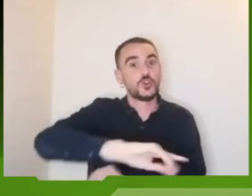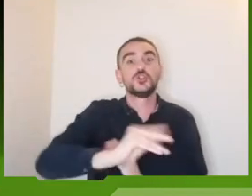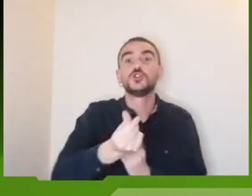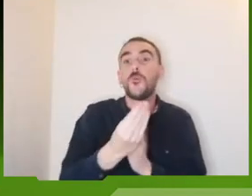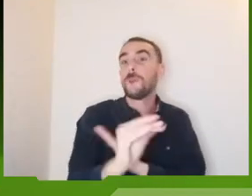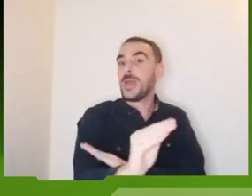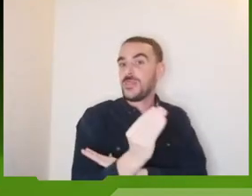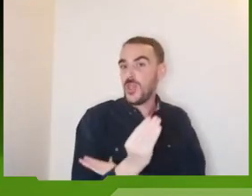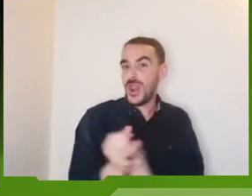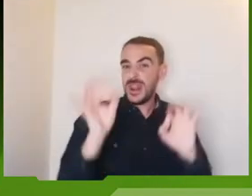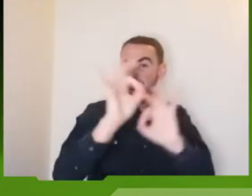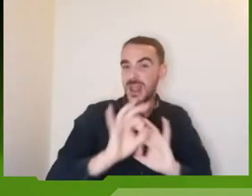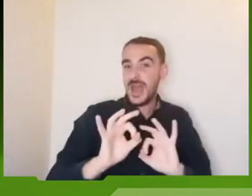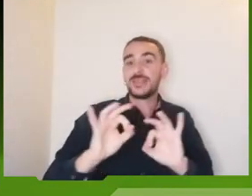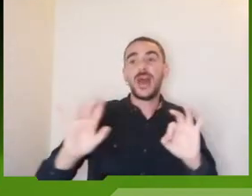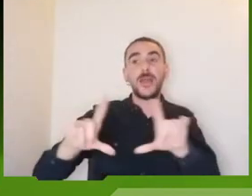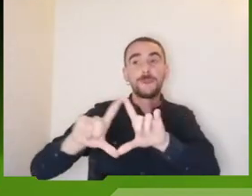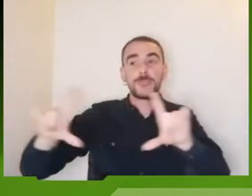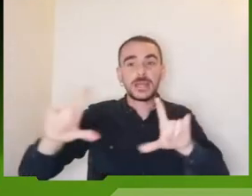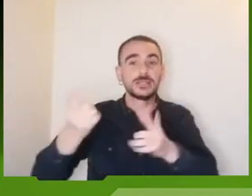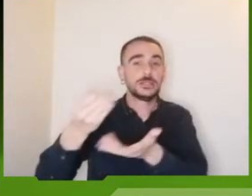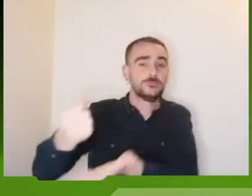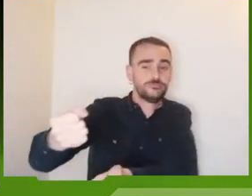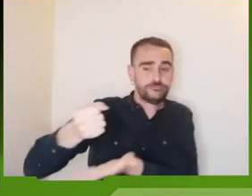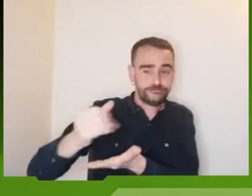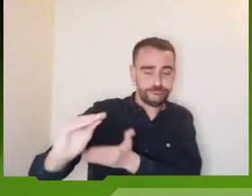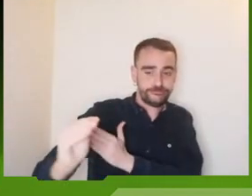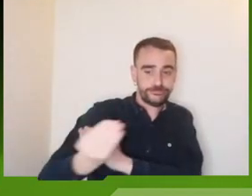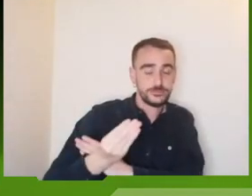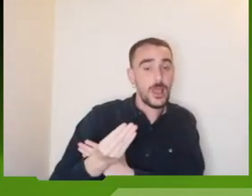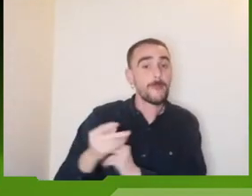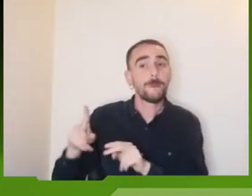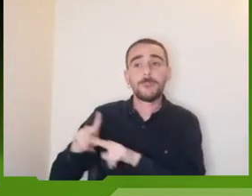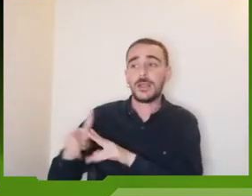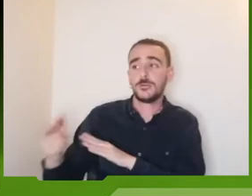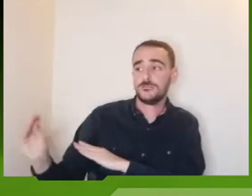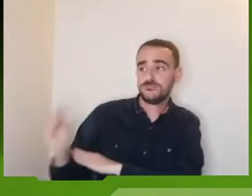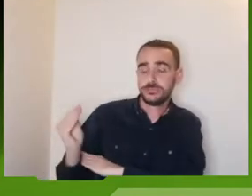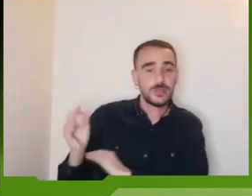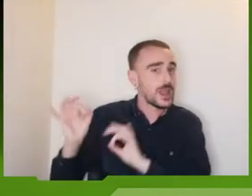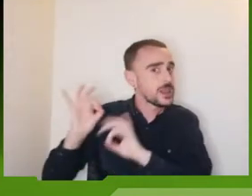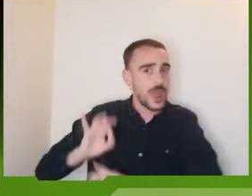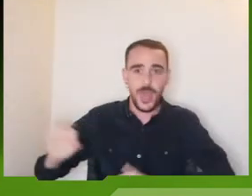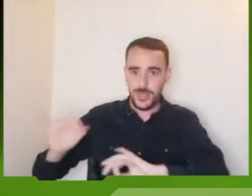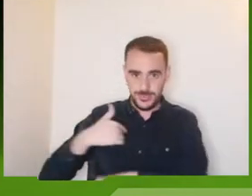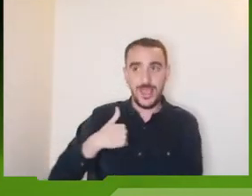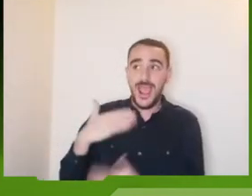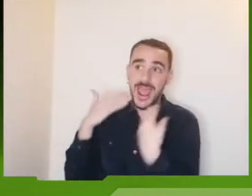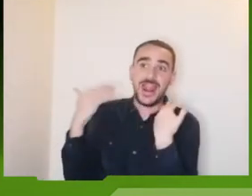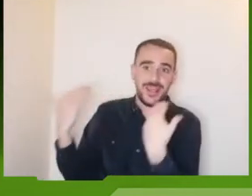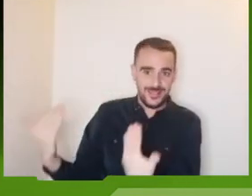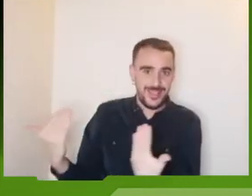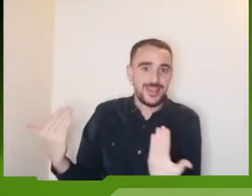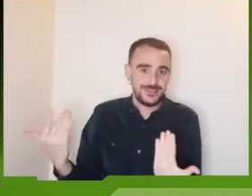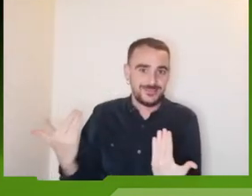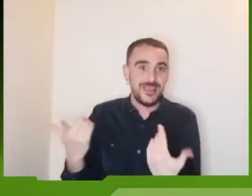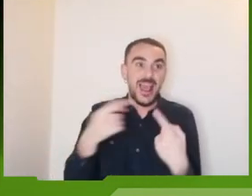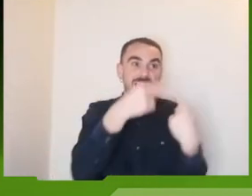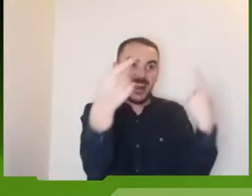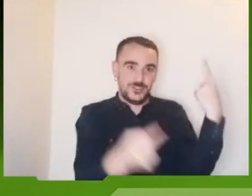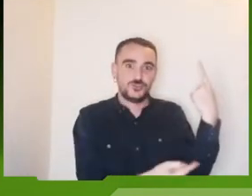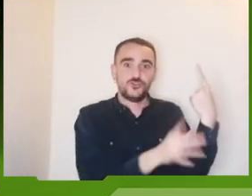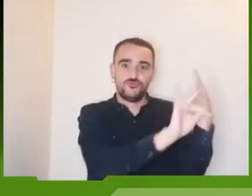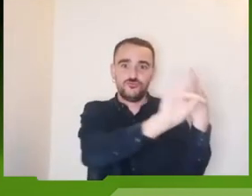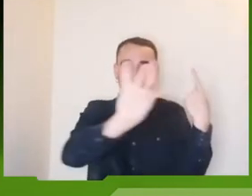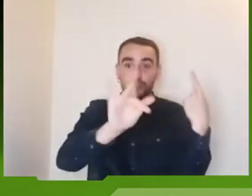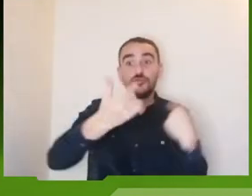ninguna gran empresa, ni banco, ni nada, como el resto de medios sí reciben, o la mayoría de ellos. Así que nos sostenemos solo con vuestras